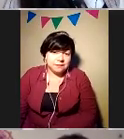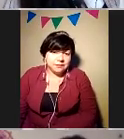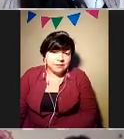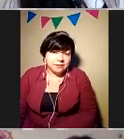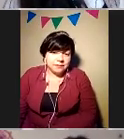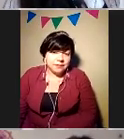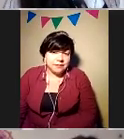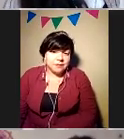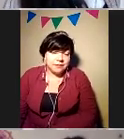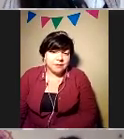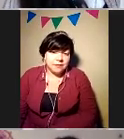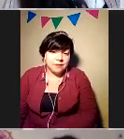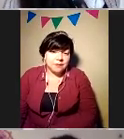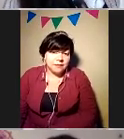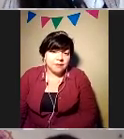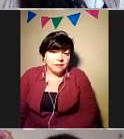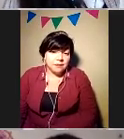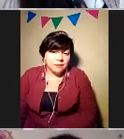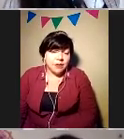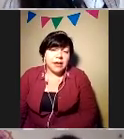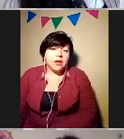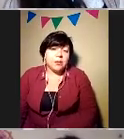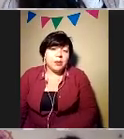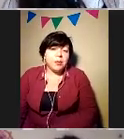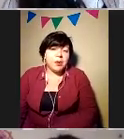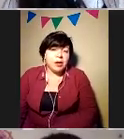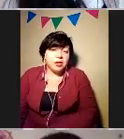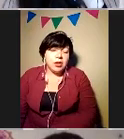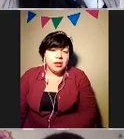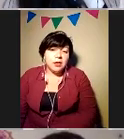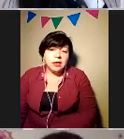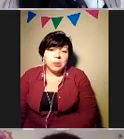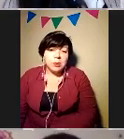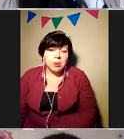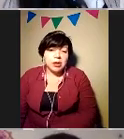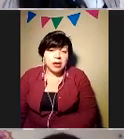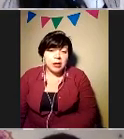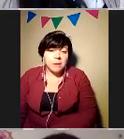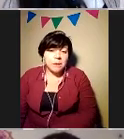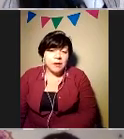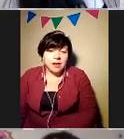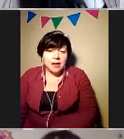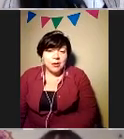deberíamos acostumbrarnos a algo o algo, claro, a romper un poco con estos estereotipos, porque